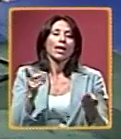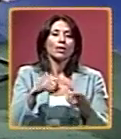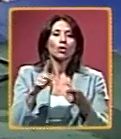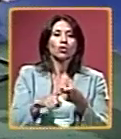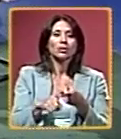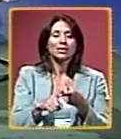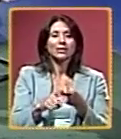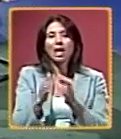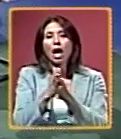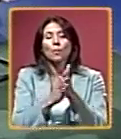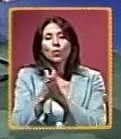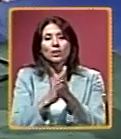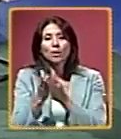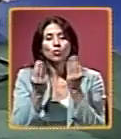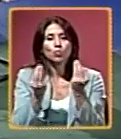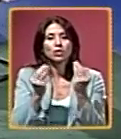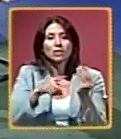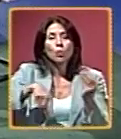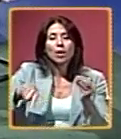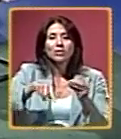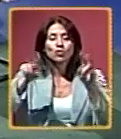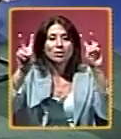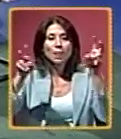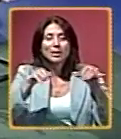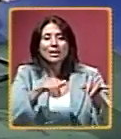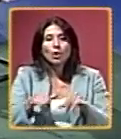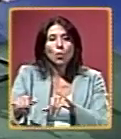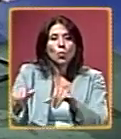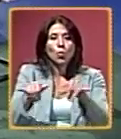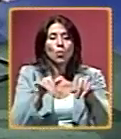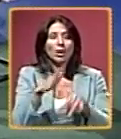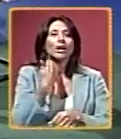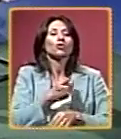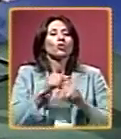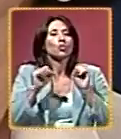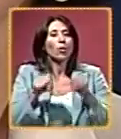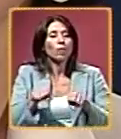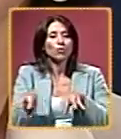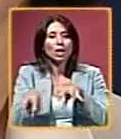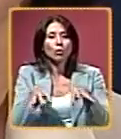Entonces aprovechamos muchísimo esos temas en común en los cuales podemos actuar